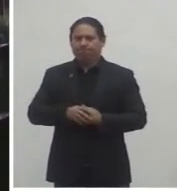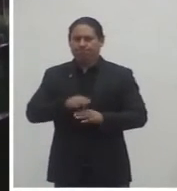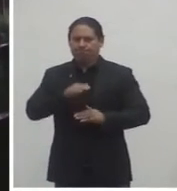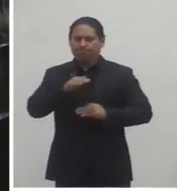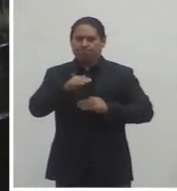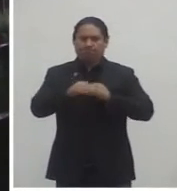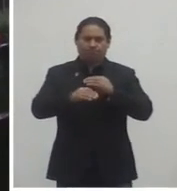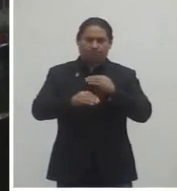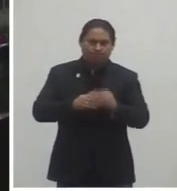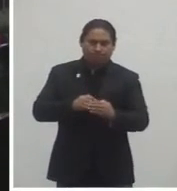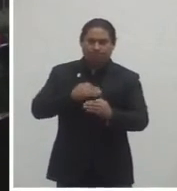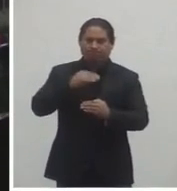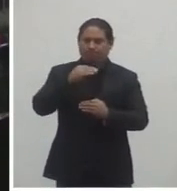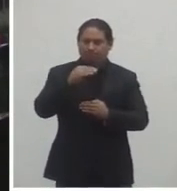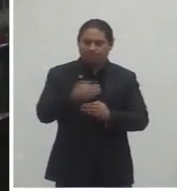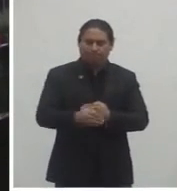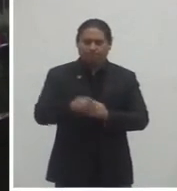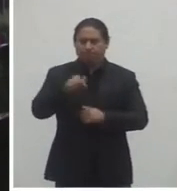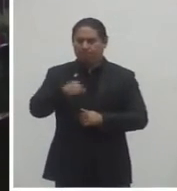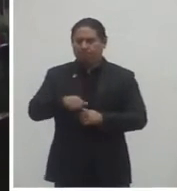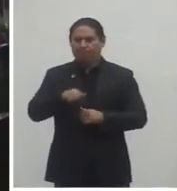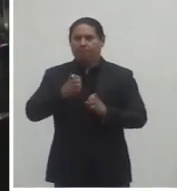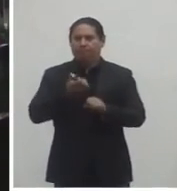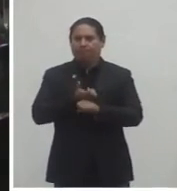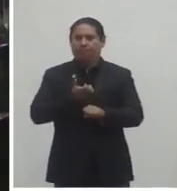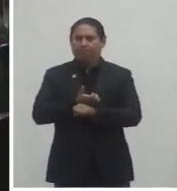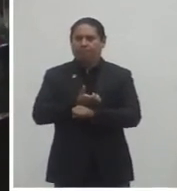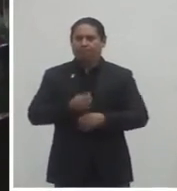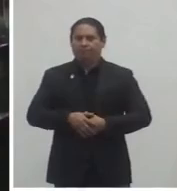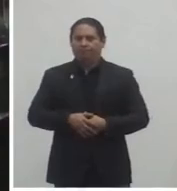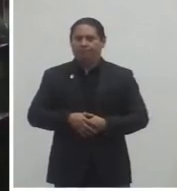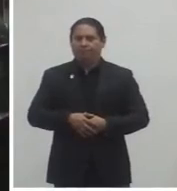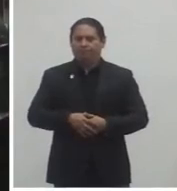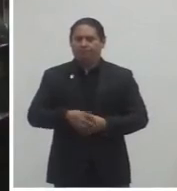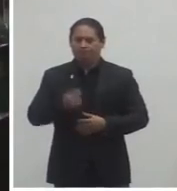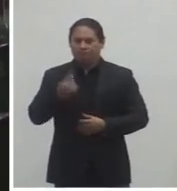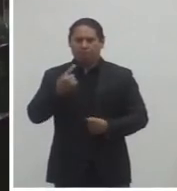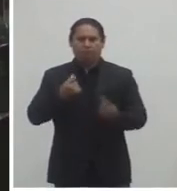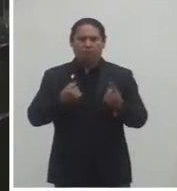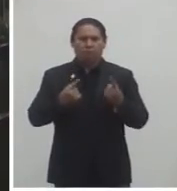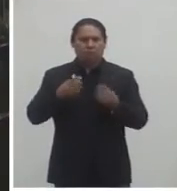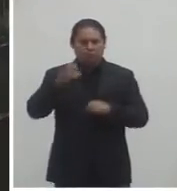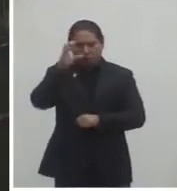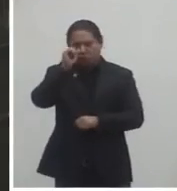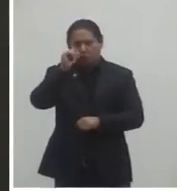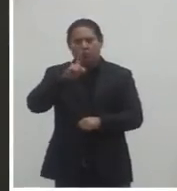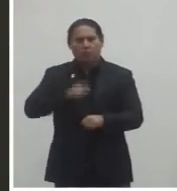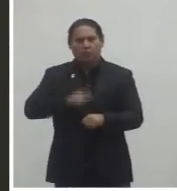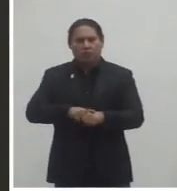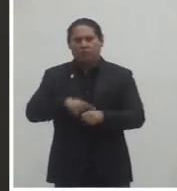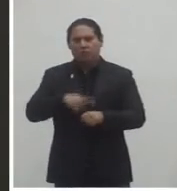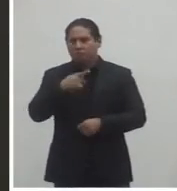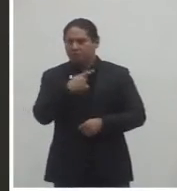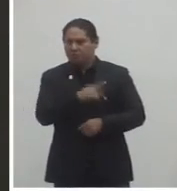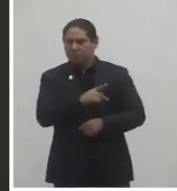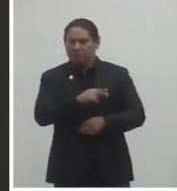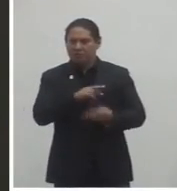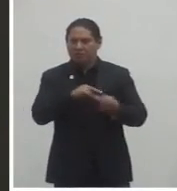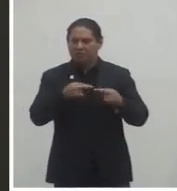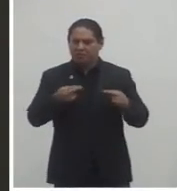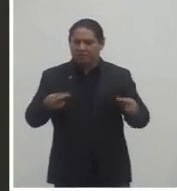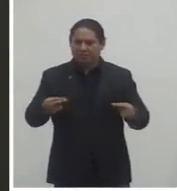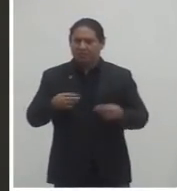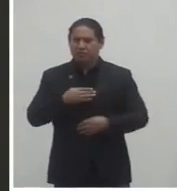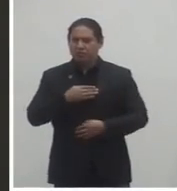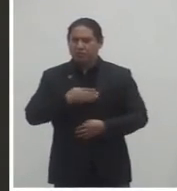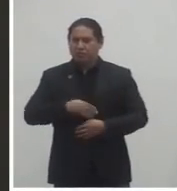de estas acciones en nuestro territorio. Algunas causas son culturales y otras tienen que ver con esa relación injusta